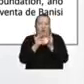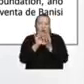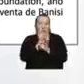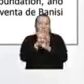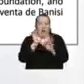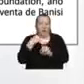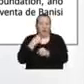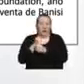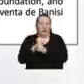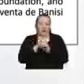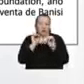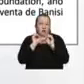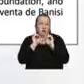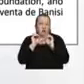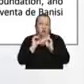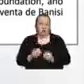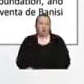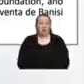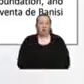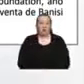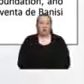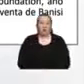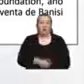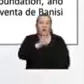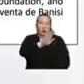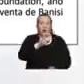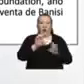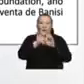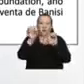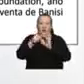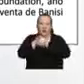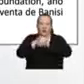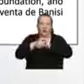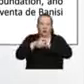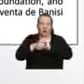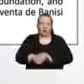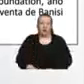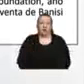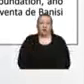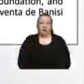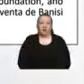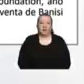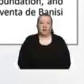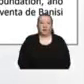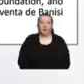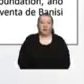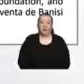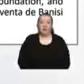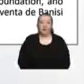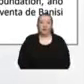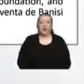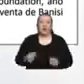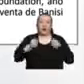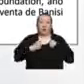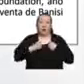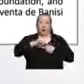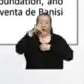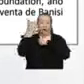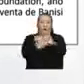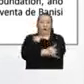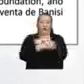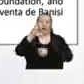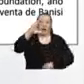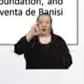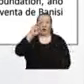hace hay más que fantasmas sigue con miso paraíso fiscal en este caso islas cayman el